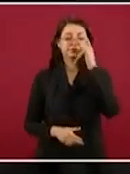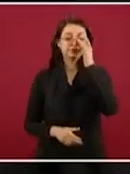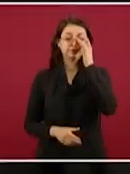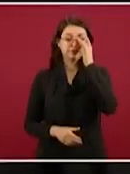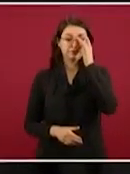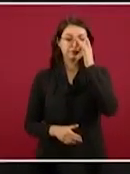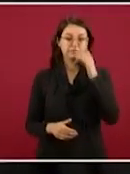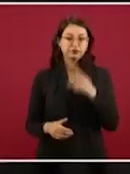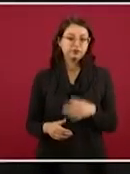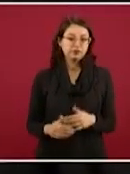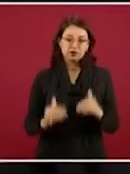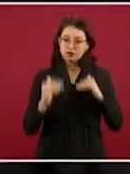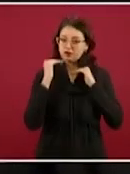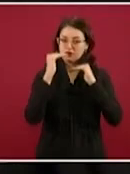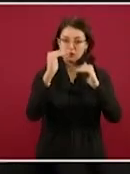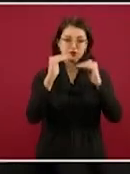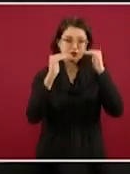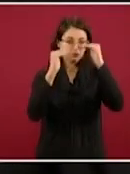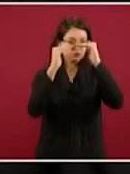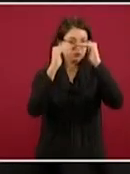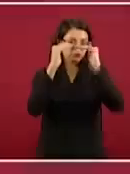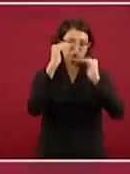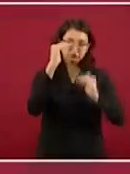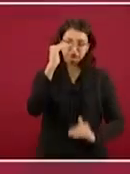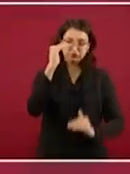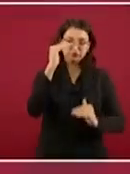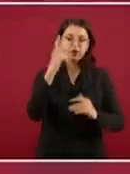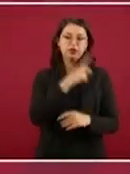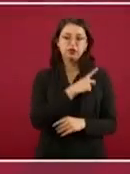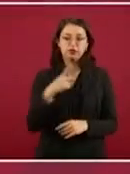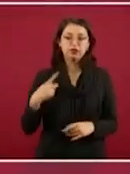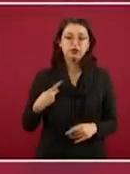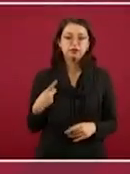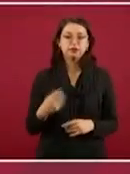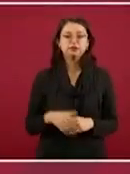para abajo de eso. Entonces,